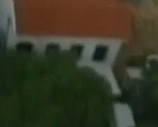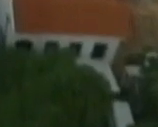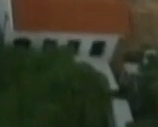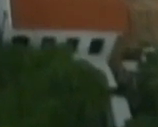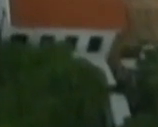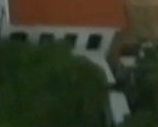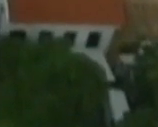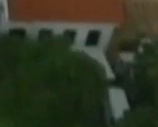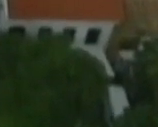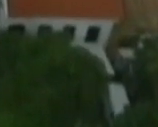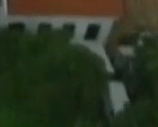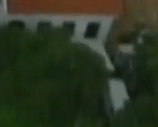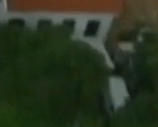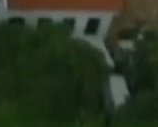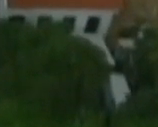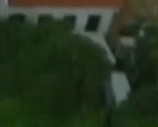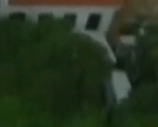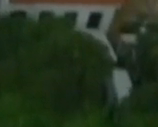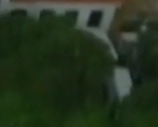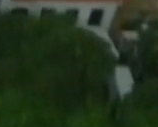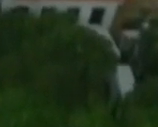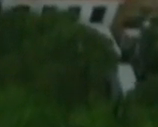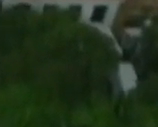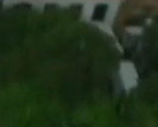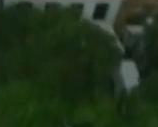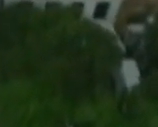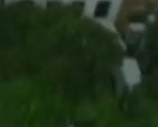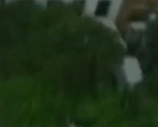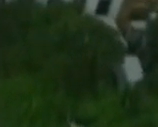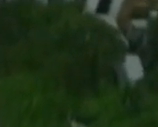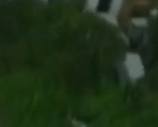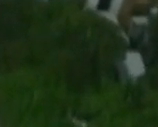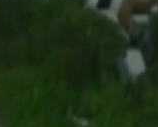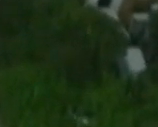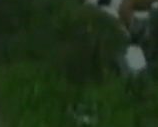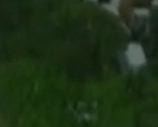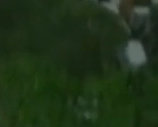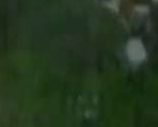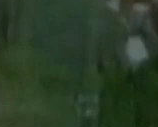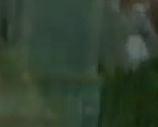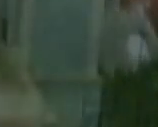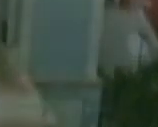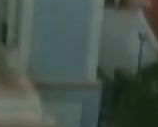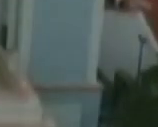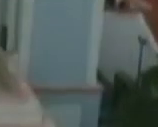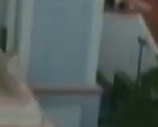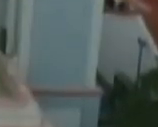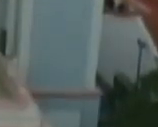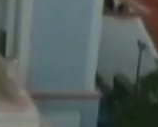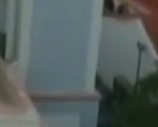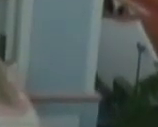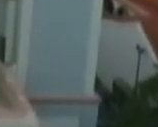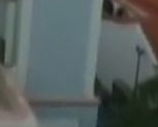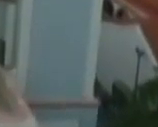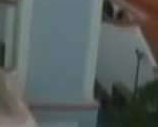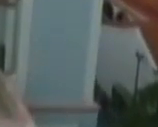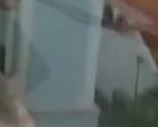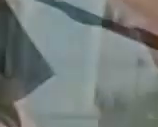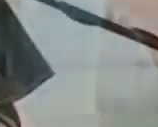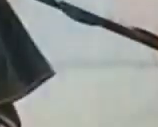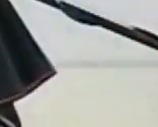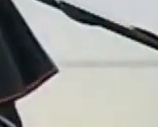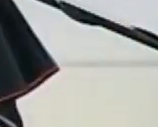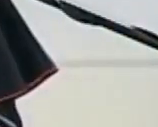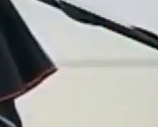de nuestra Fuerza Armada Nacional Bolivariana busquen vivir los valores del Reino de Dios, que son justicia, amor y